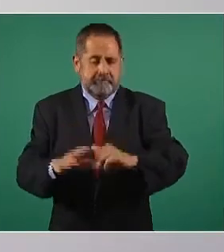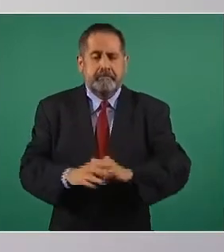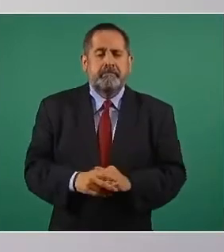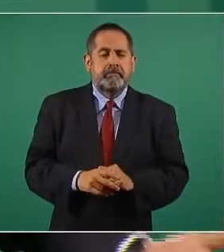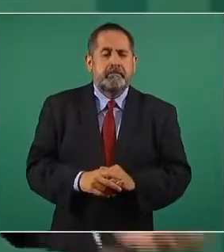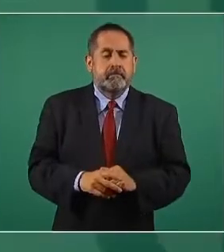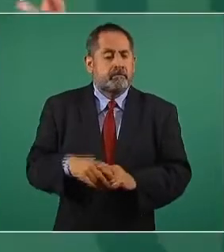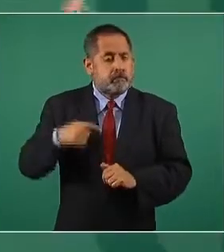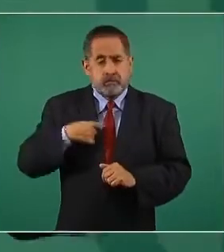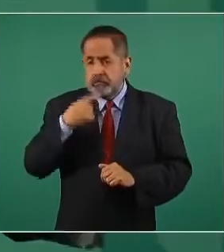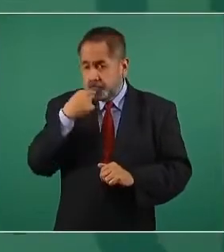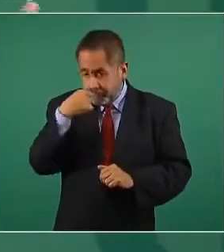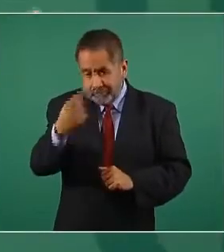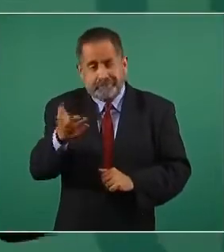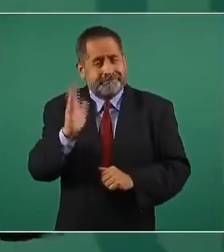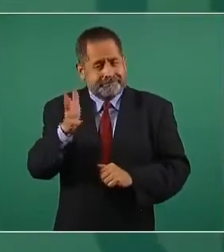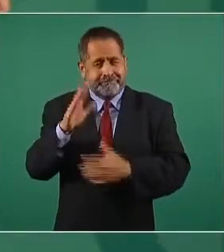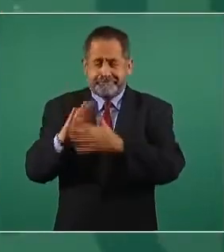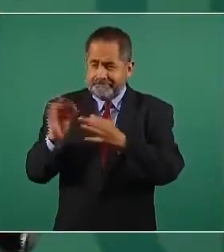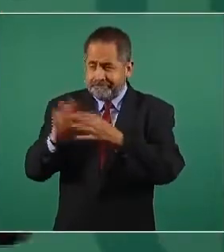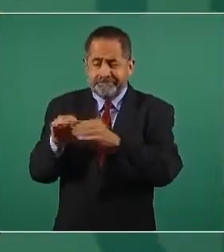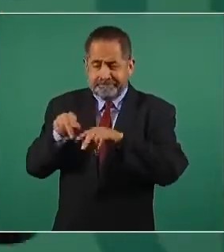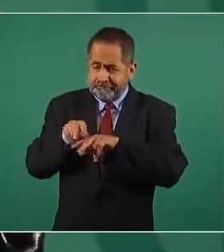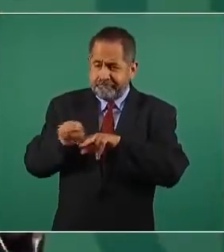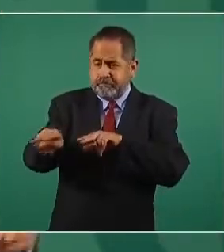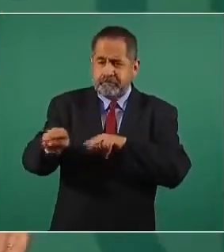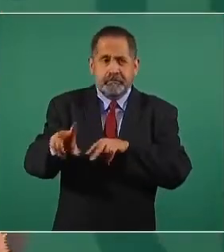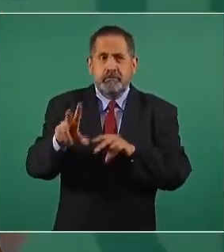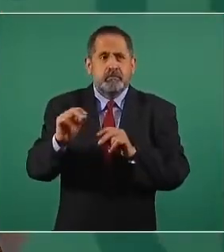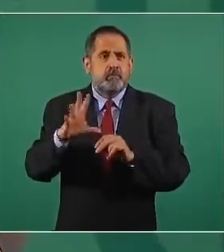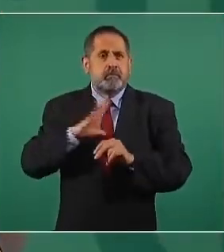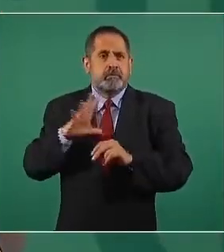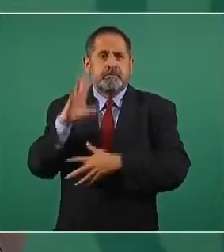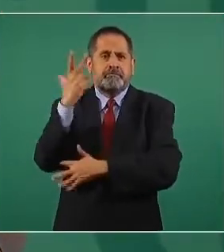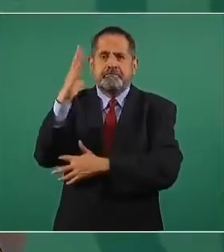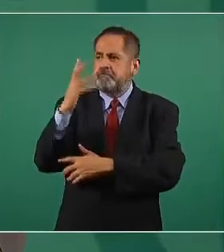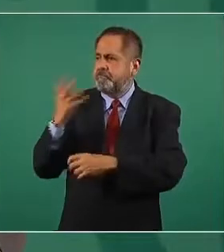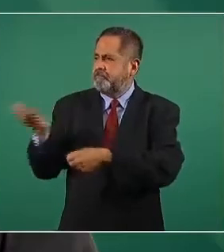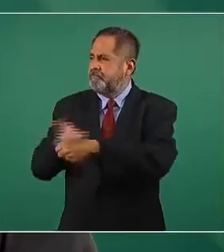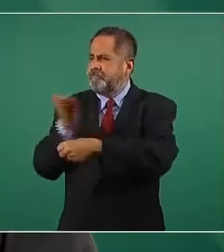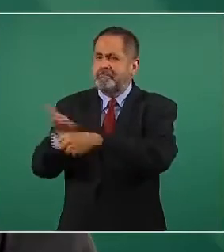y que en vez de afectar